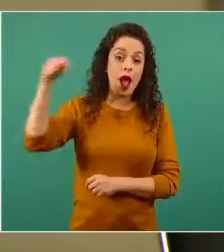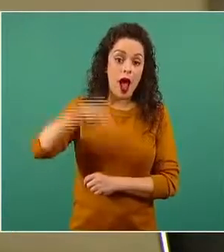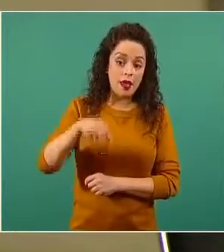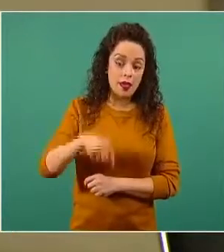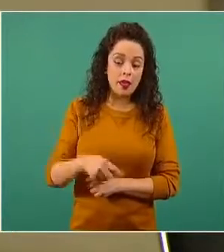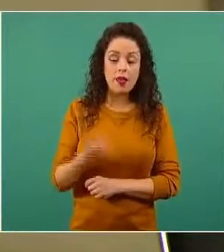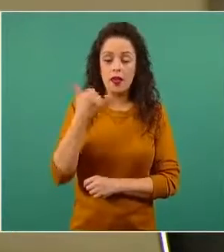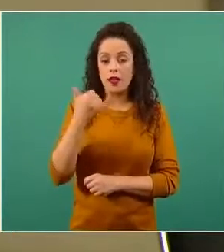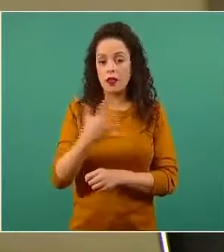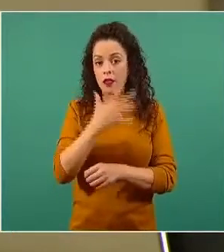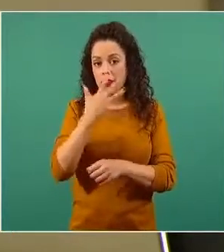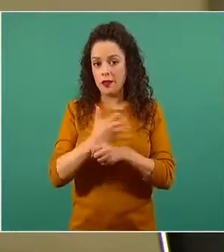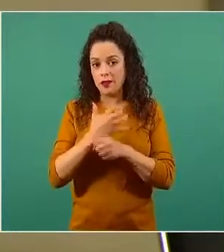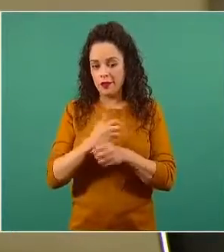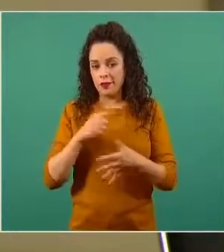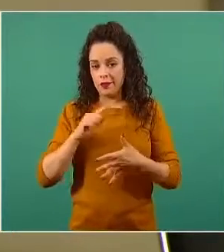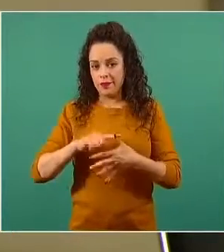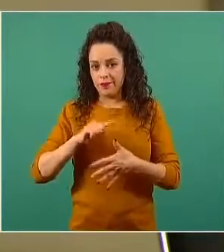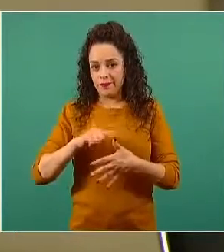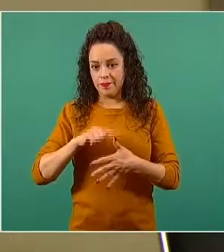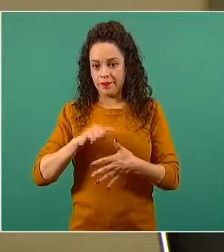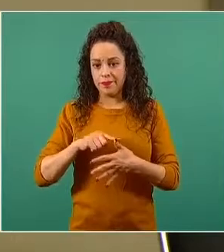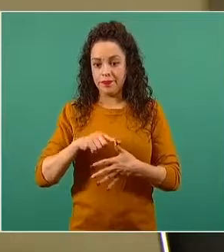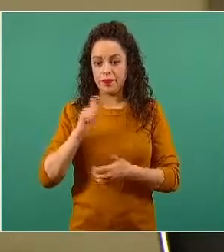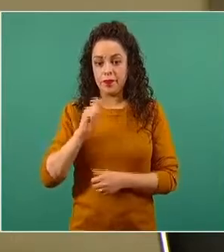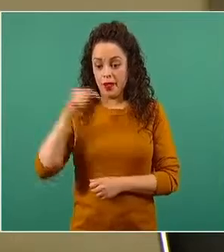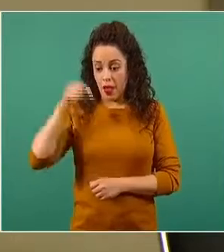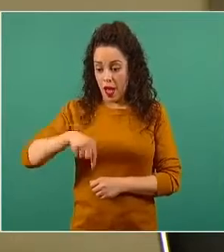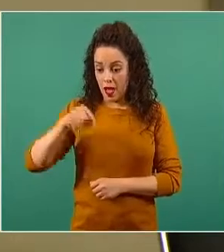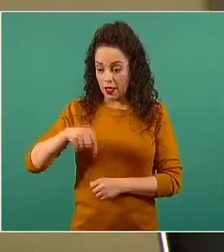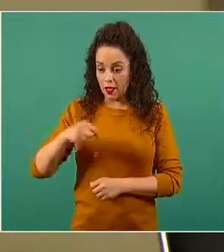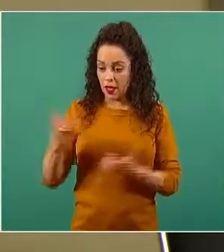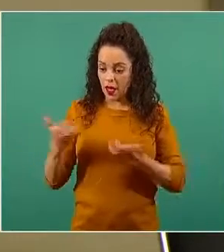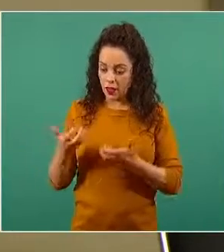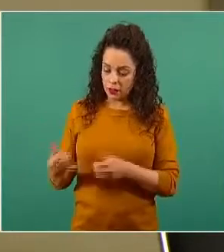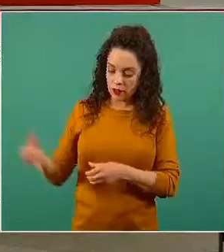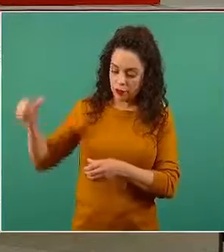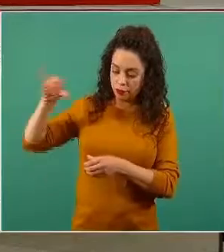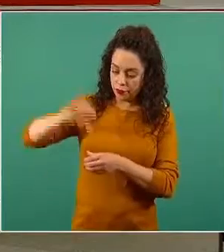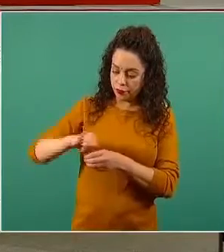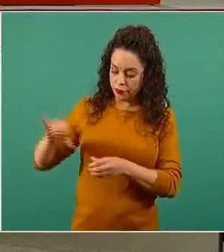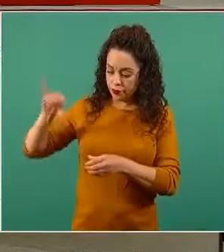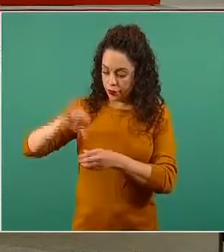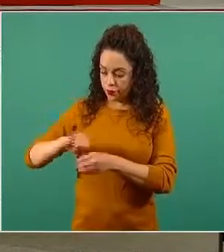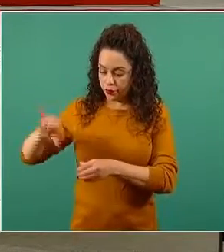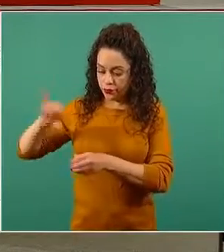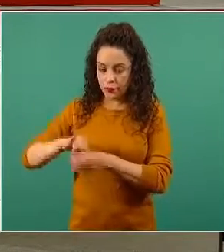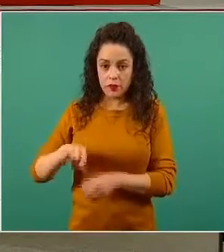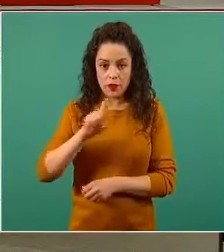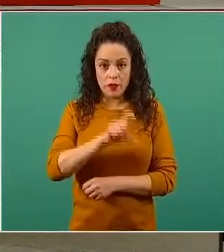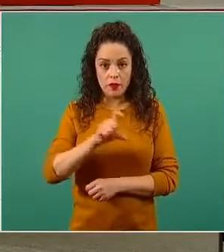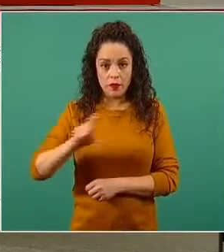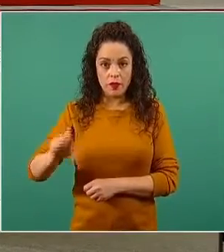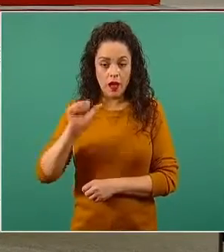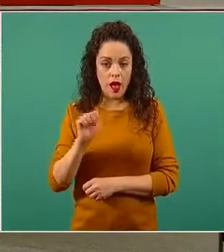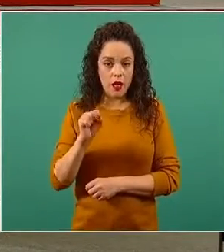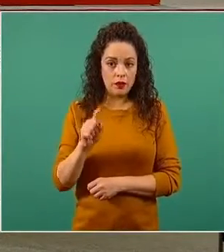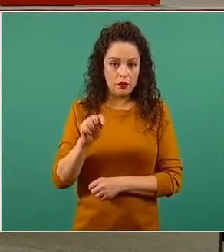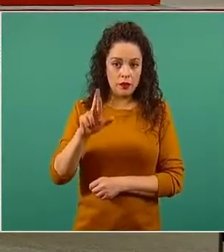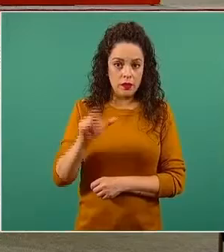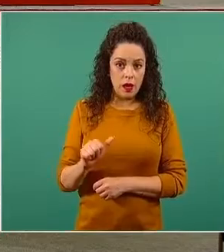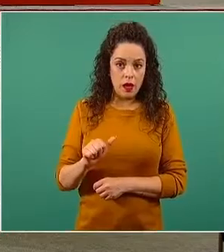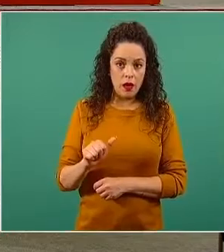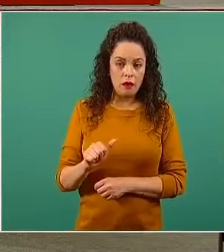con el hecho de que la vacuna que se va a envasar aquí de AstraZeneca va a, digamos,